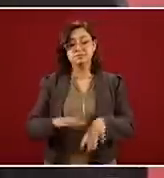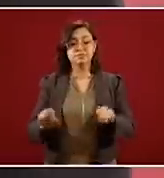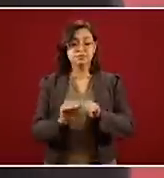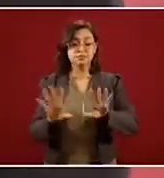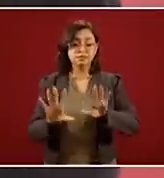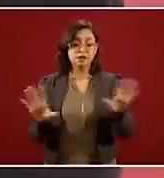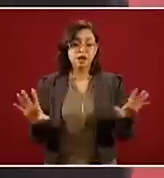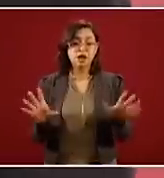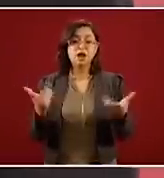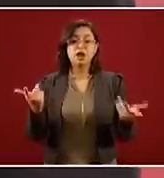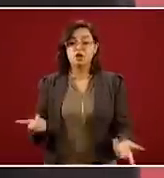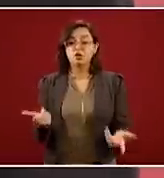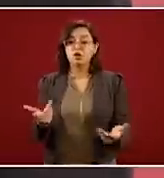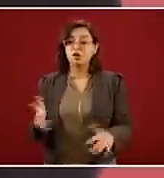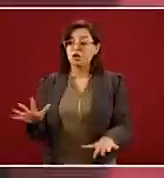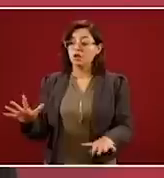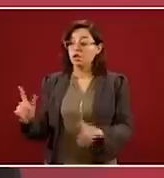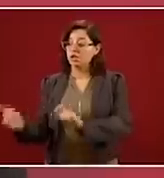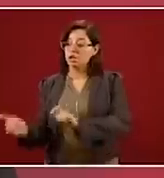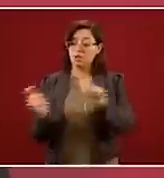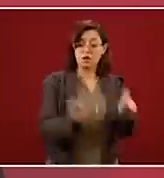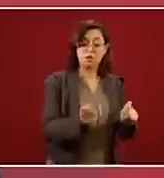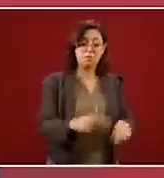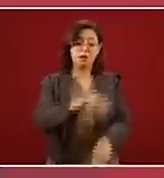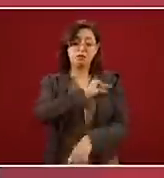le hubiese beneficiado a México,